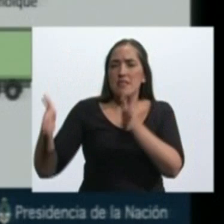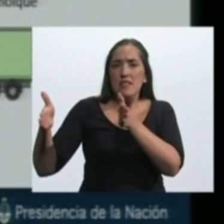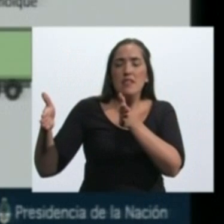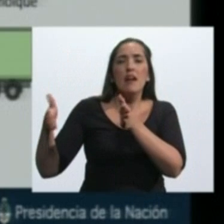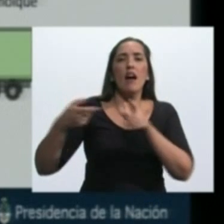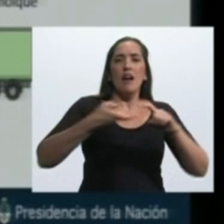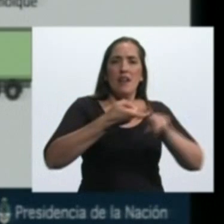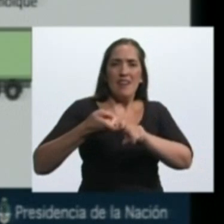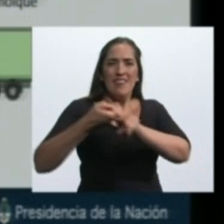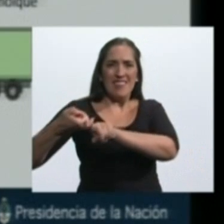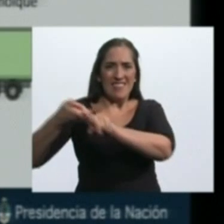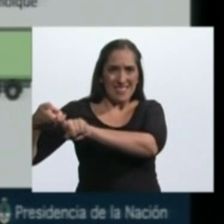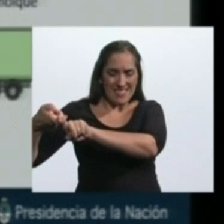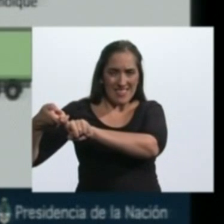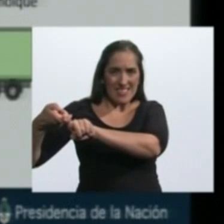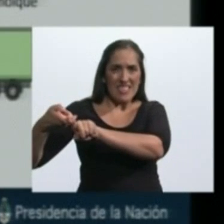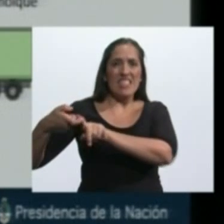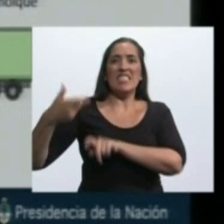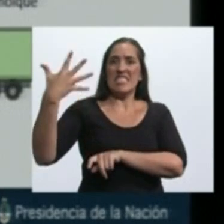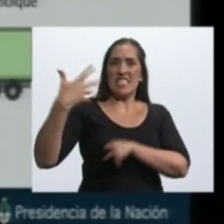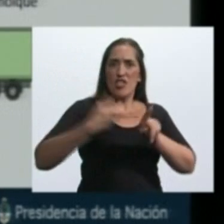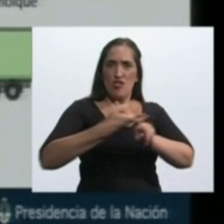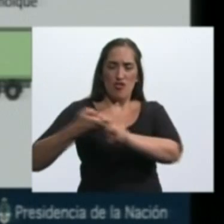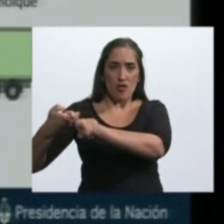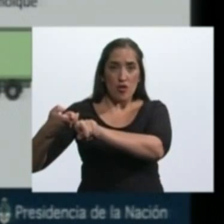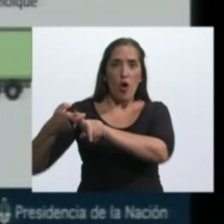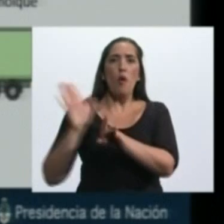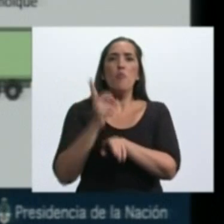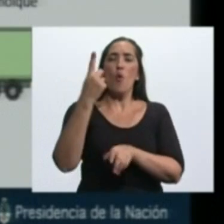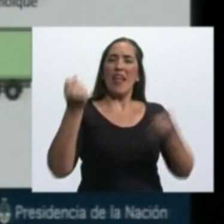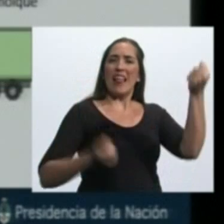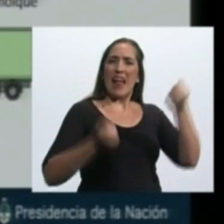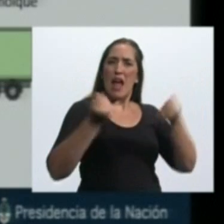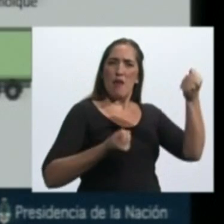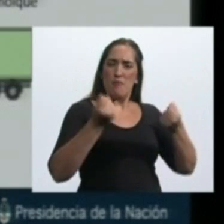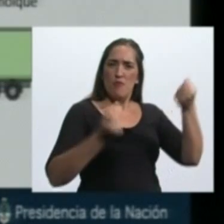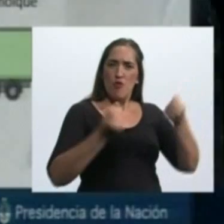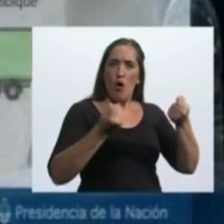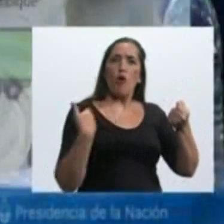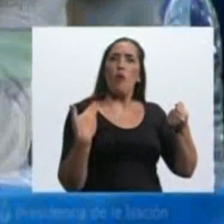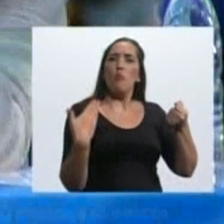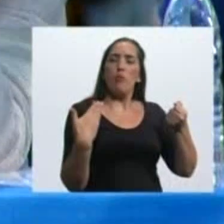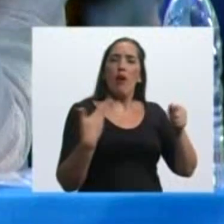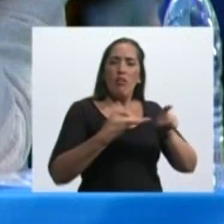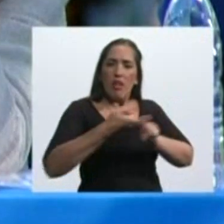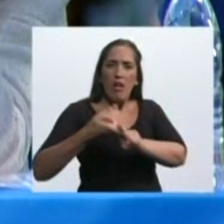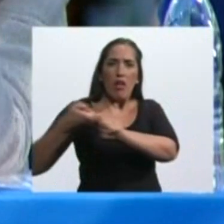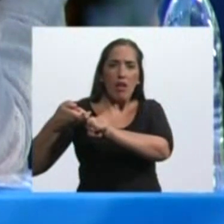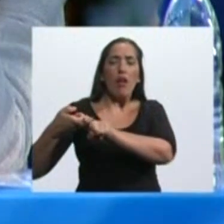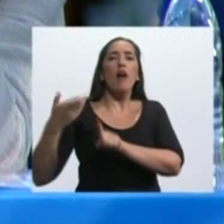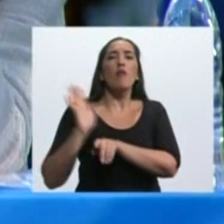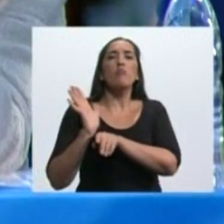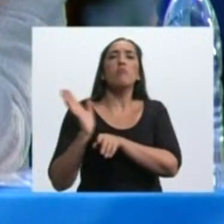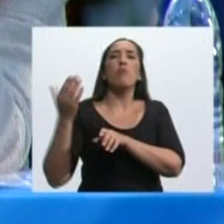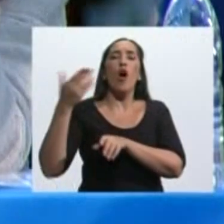eje y significa que un mismo camión puede transportar el